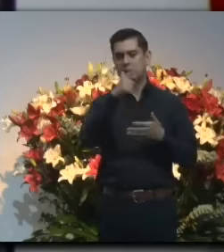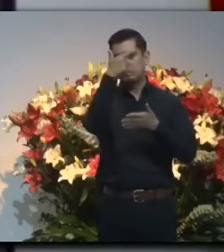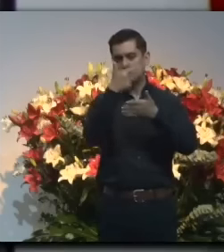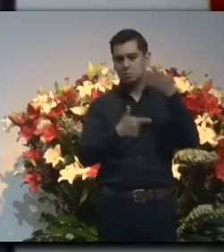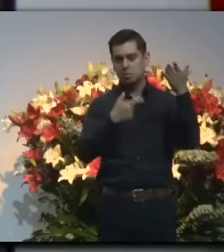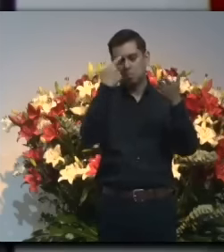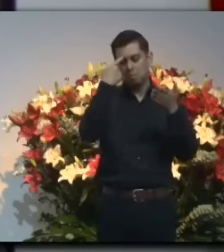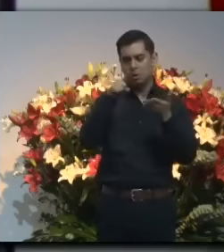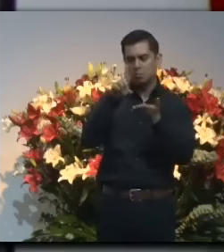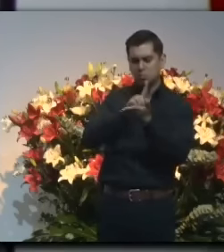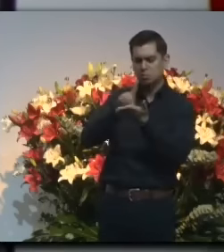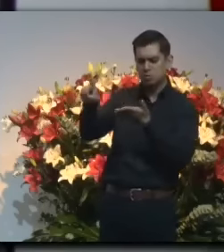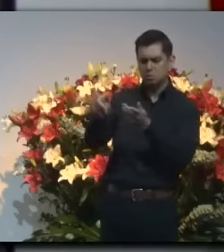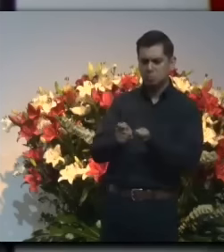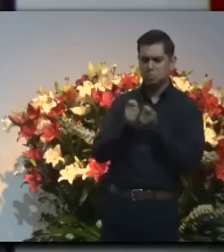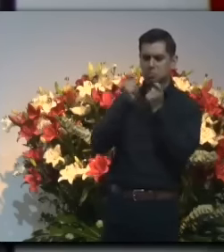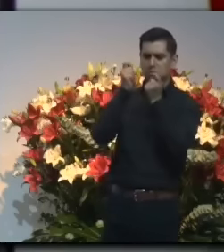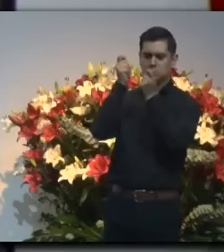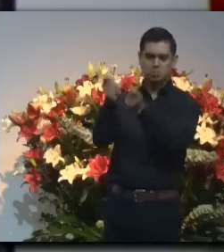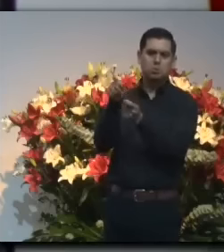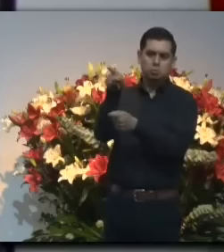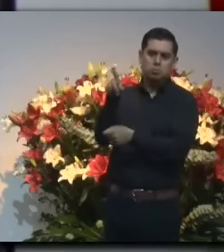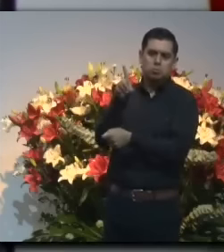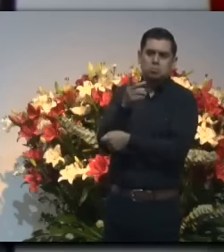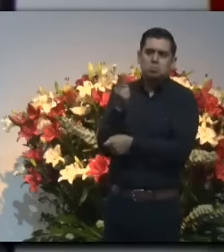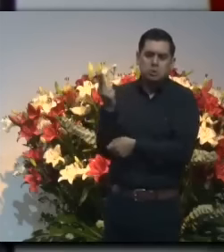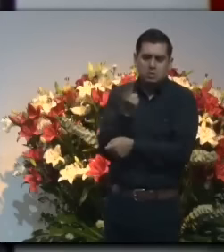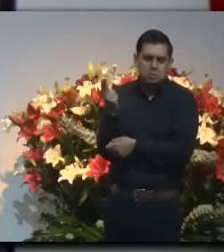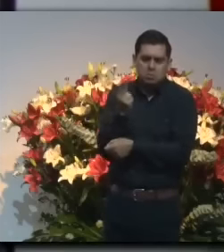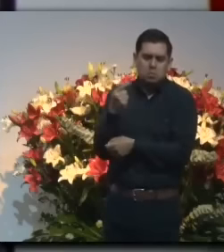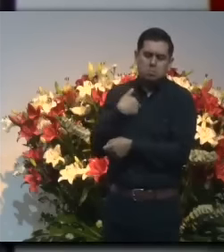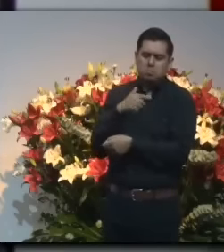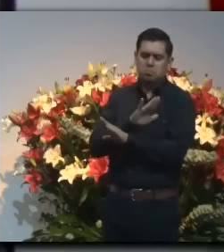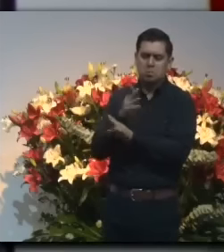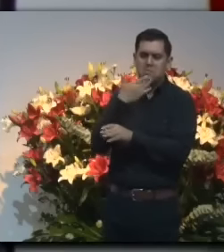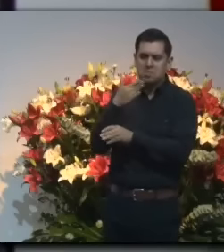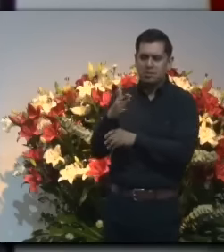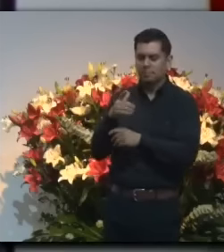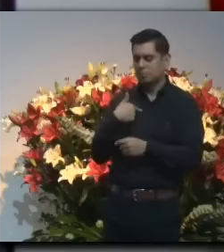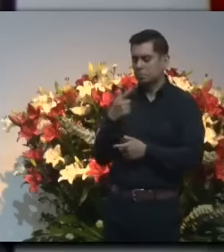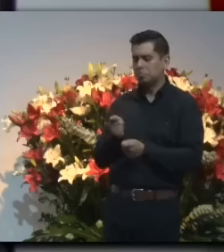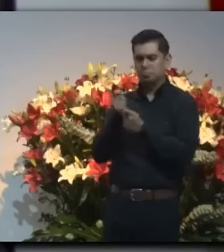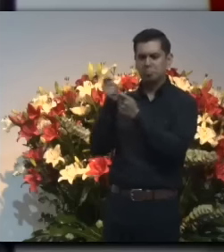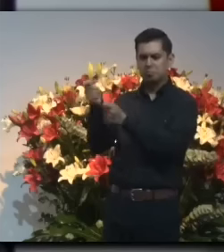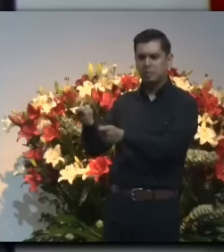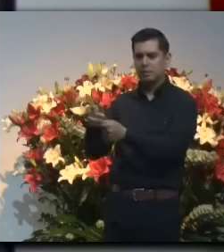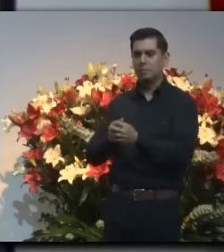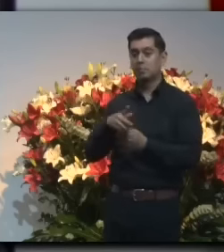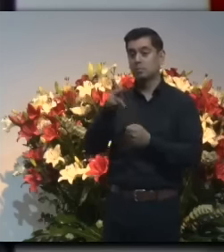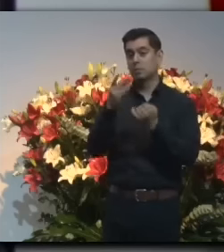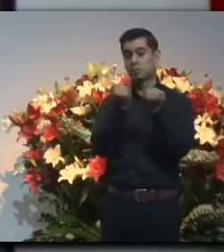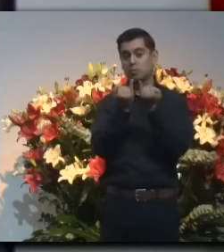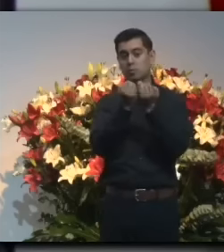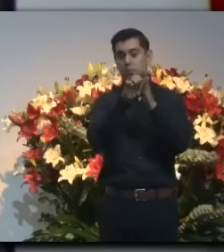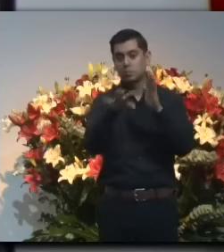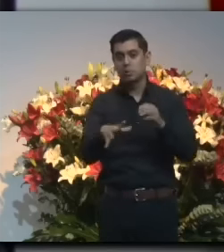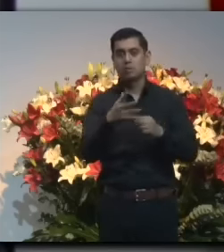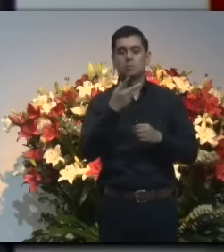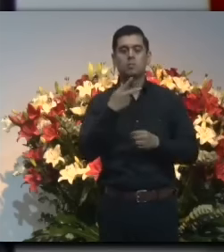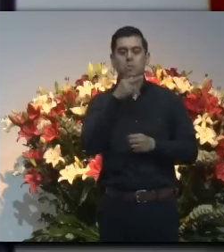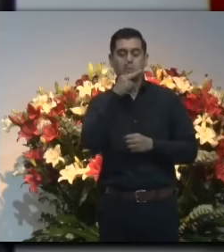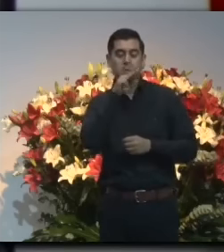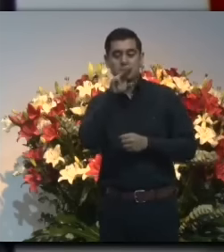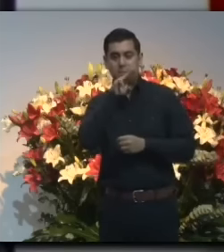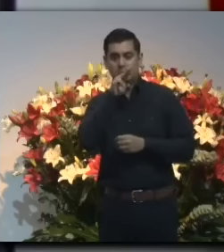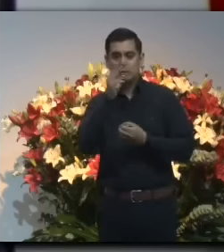ese derecho, se vale, si no lo requieres. Pero pensar que gente que manda a sus hijos a una escuela privada de clase media no necesite